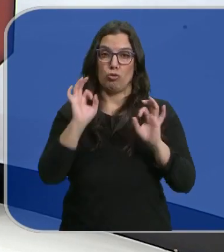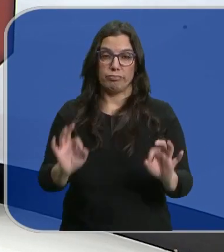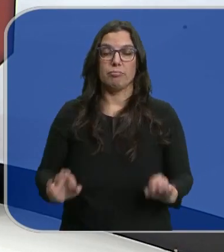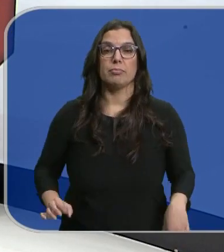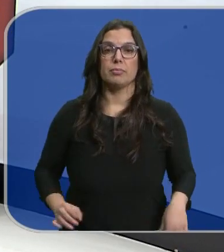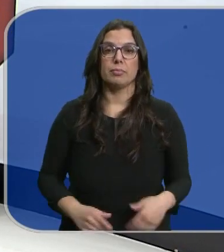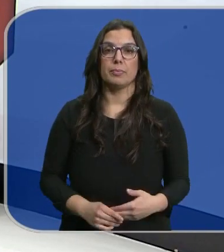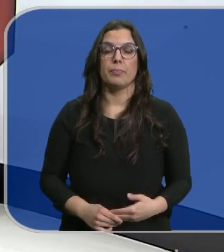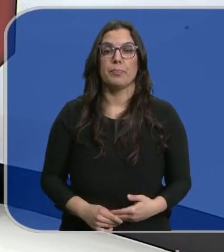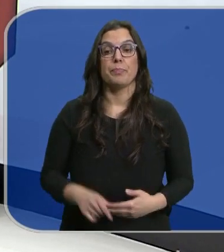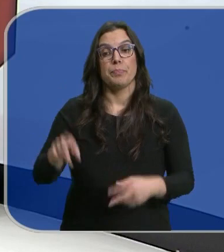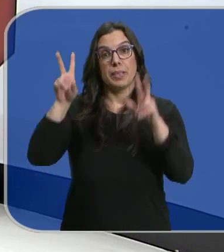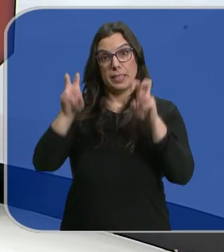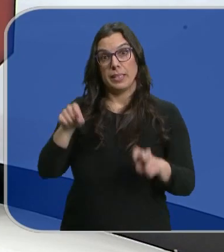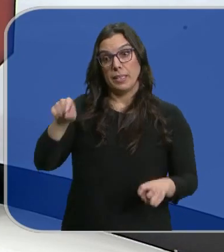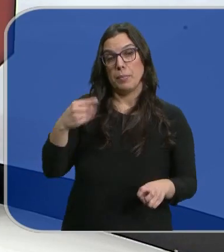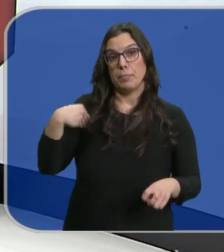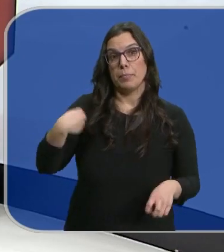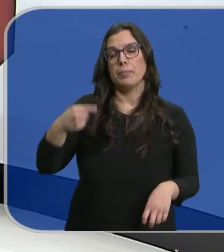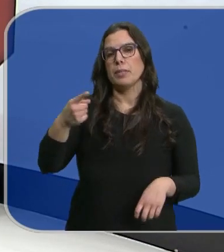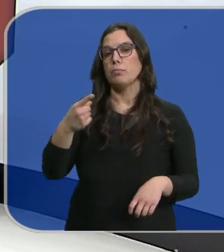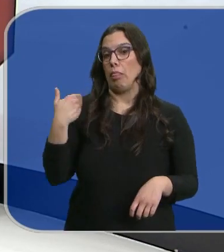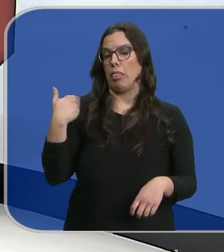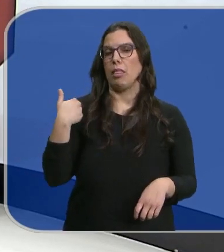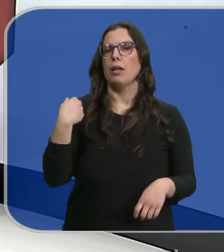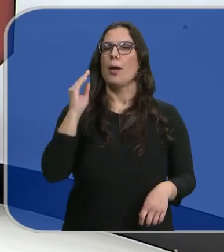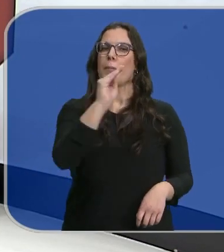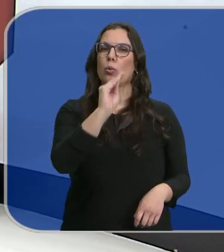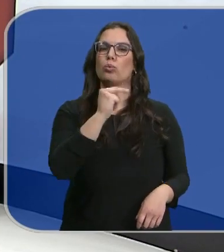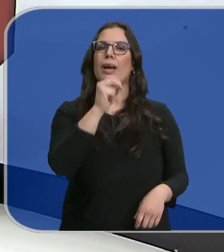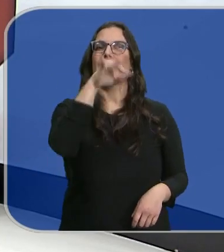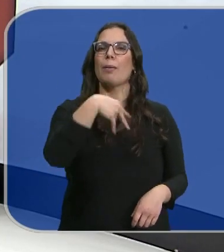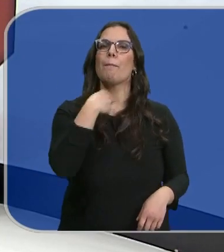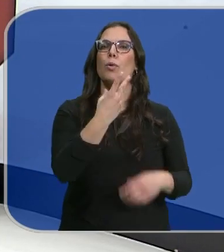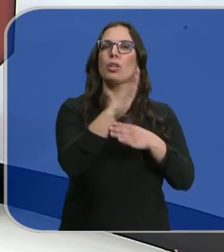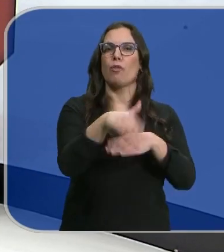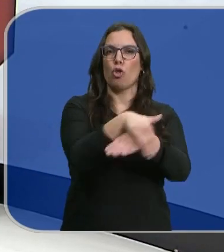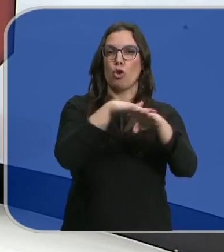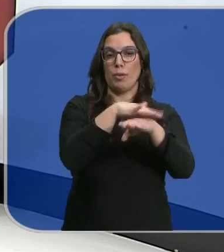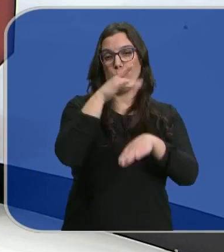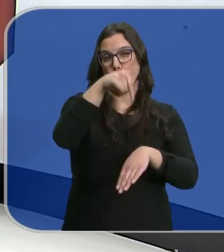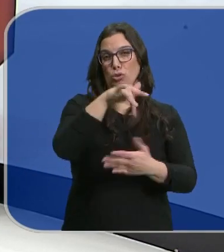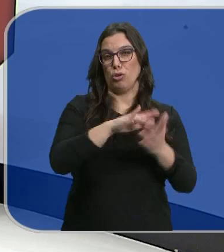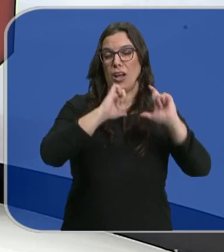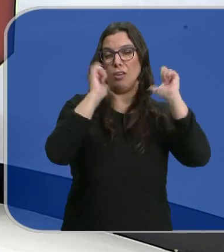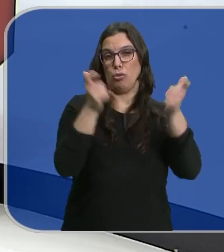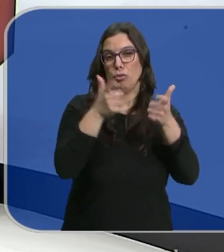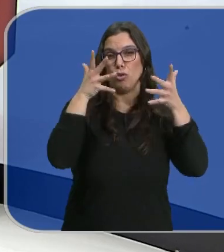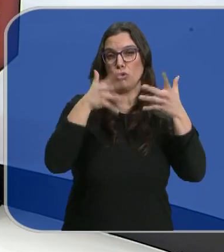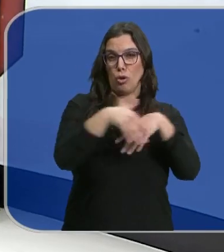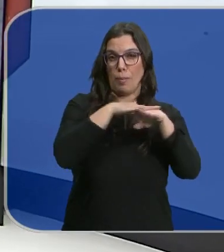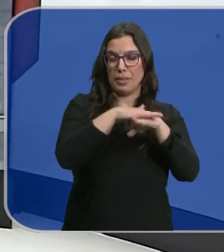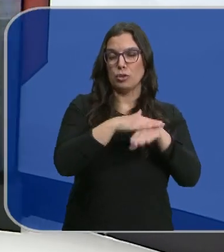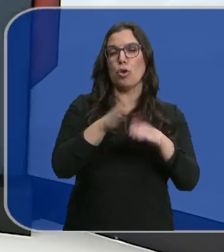años. Y sobre este asunto que les estamos contando, se le acaba de preguntar a la portavoz del Gobierno después del Consejo de Ministros.